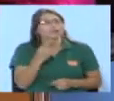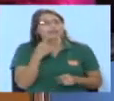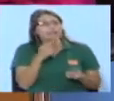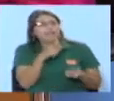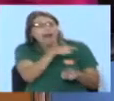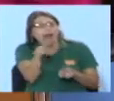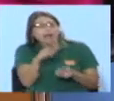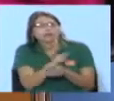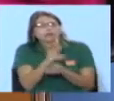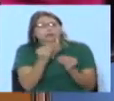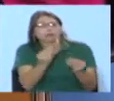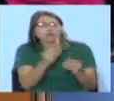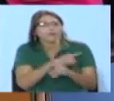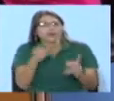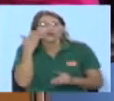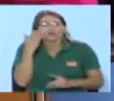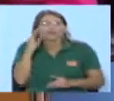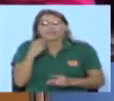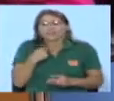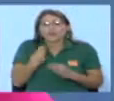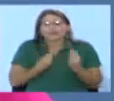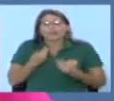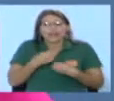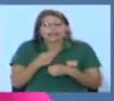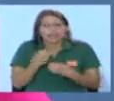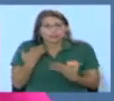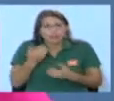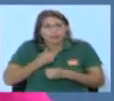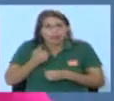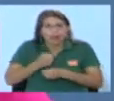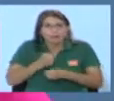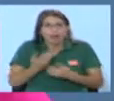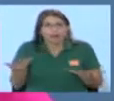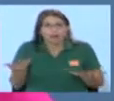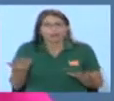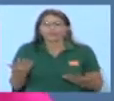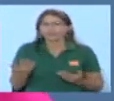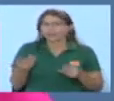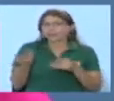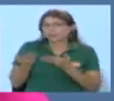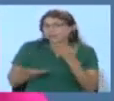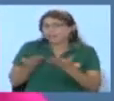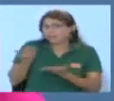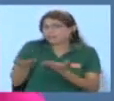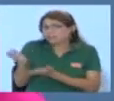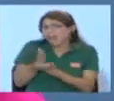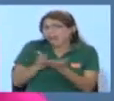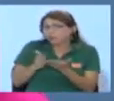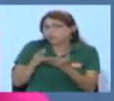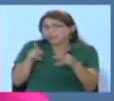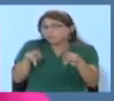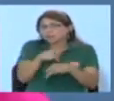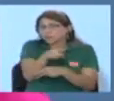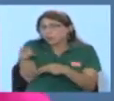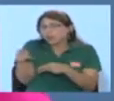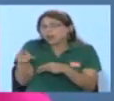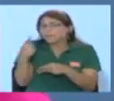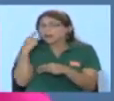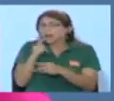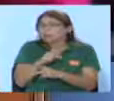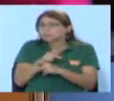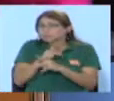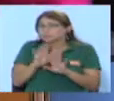lo que es usted... que se está invirtiendo. Una, de pronto una más, por ahí otra previsión al consumidor. Bueno, no. ¿Ya se nos fue el tiempo?